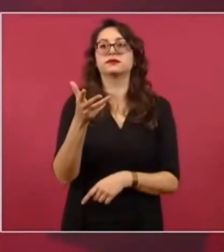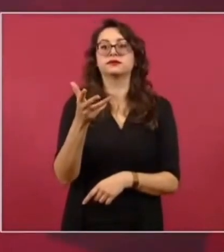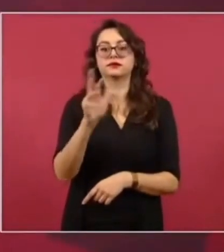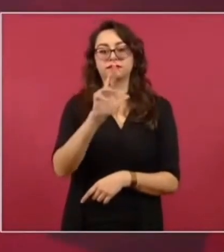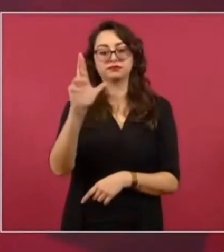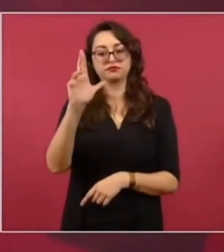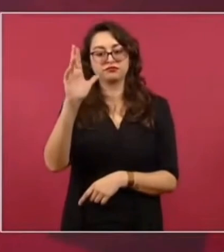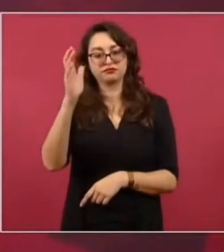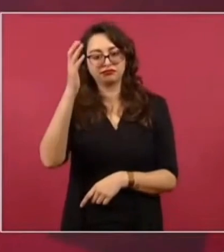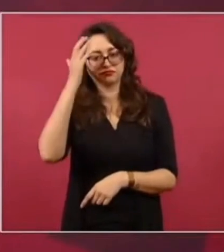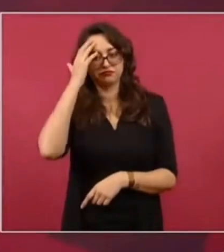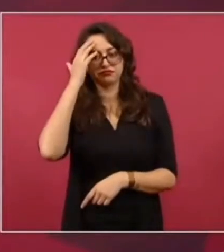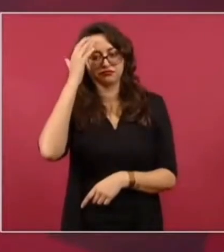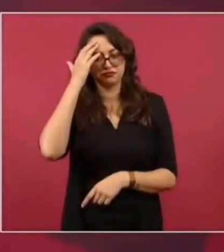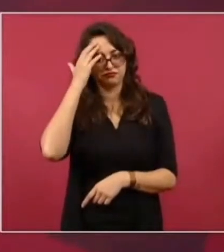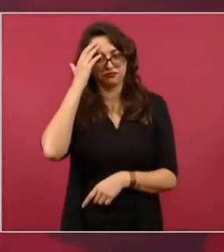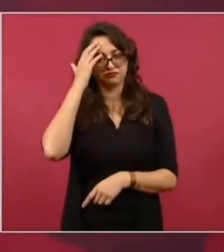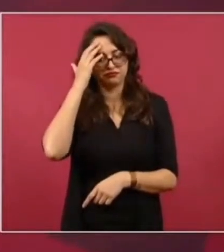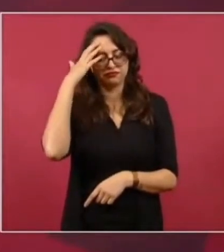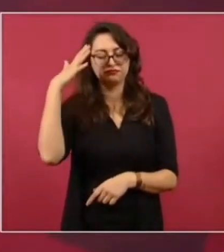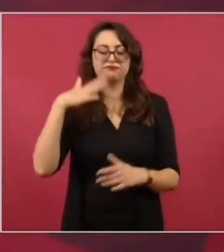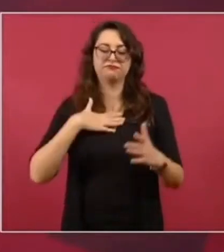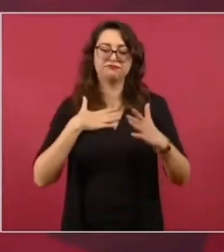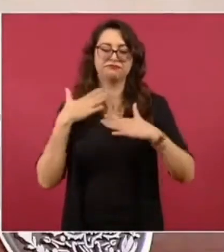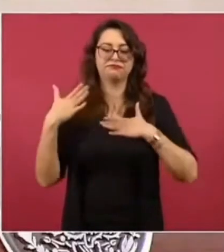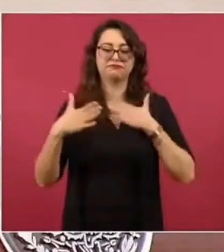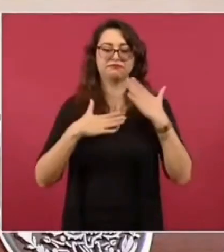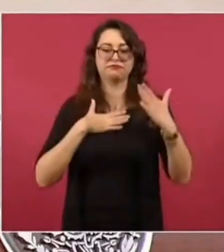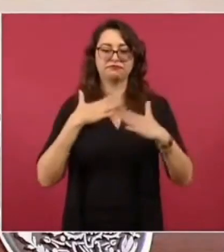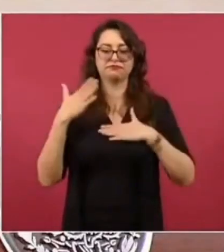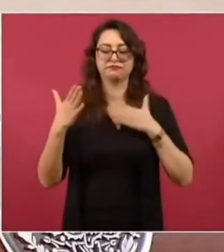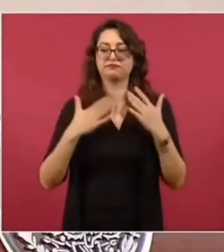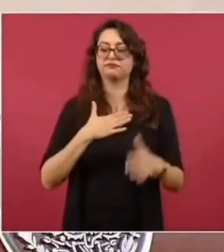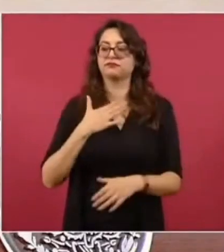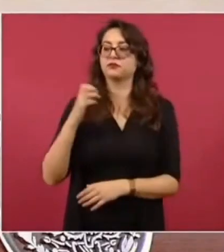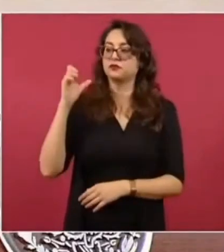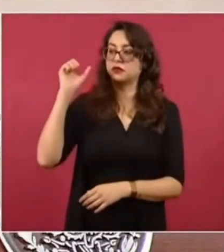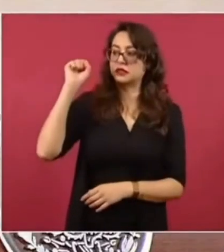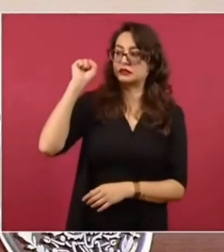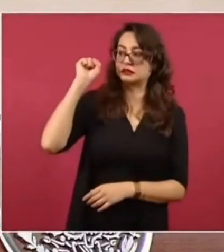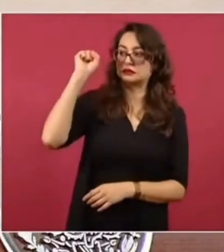que en 40 de las 57 secciones sindicales